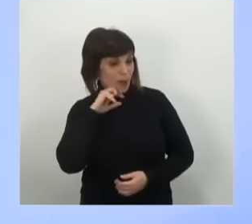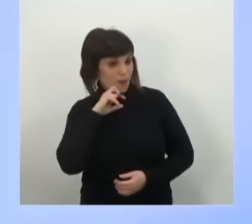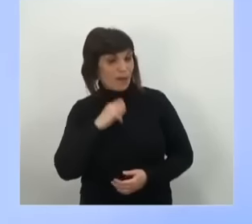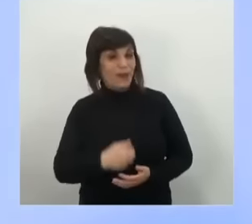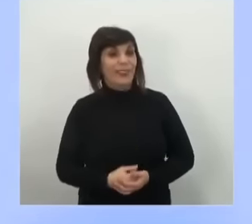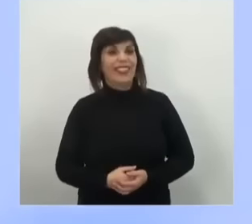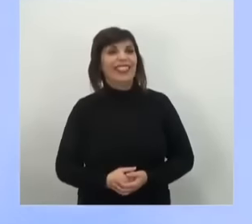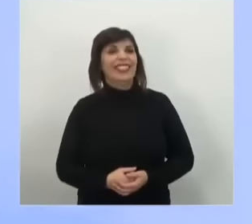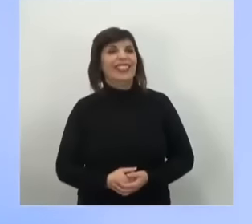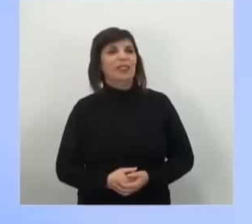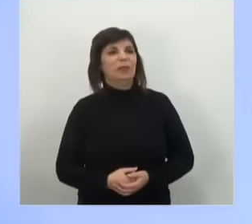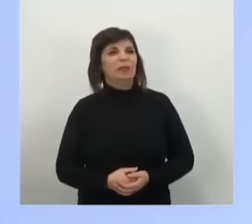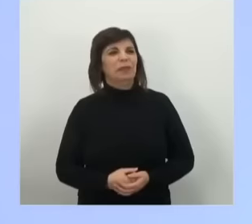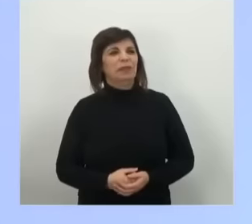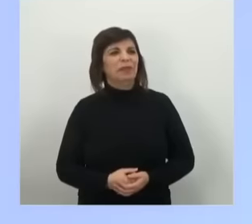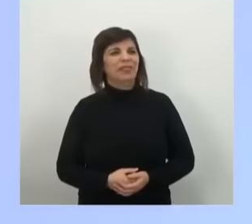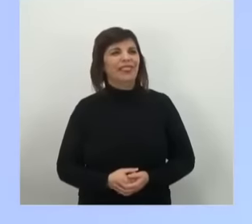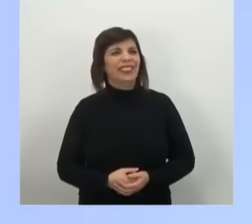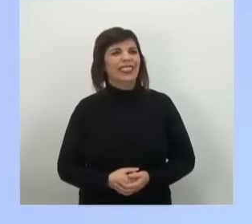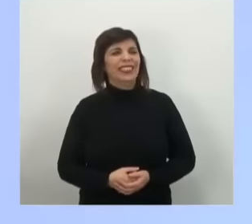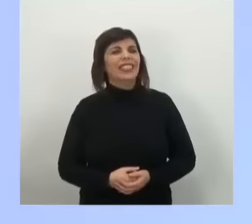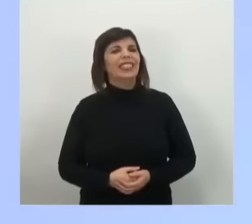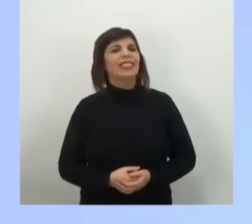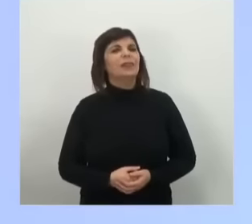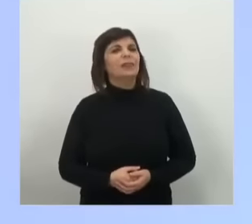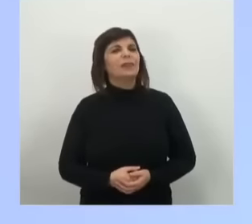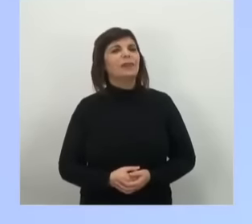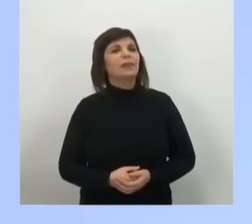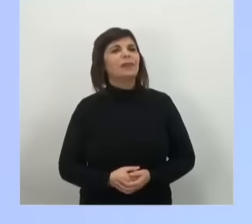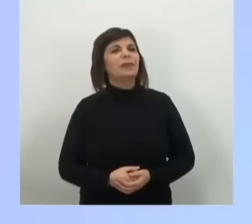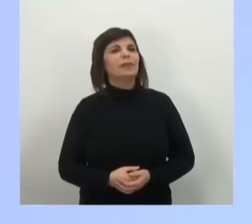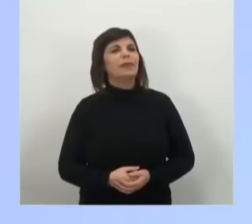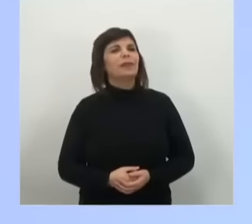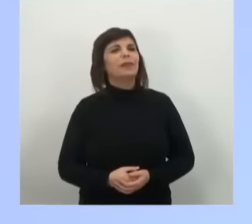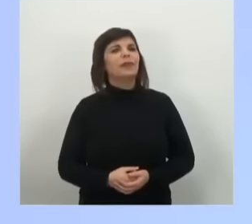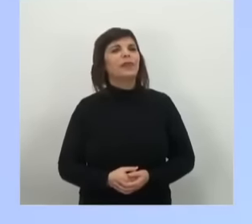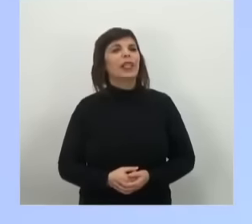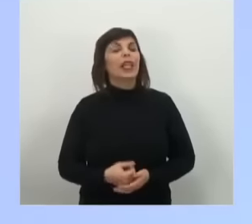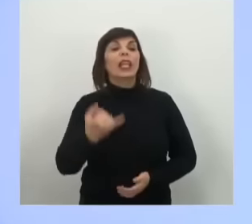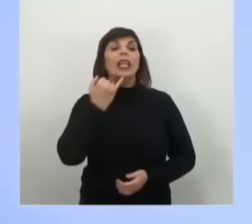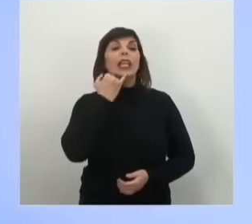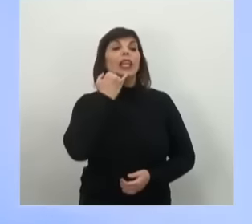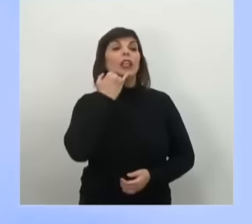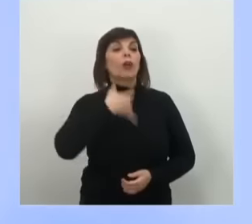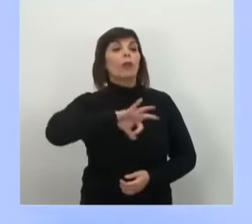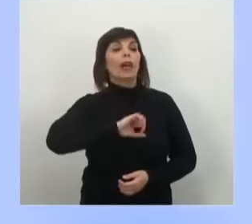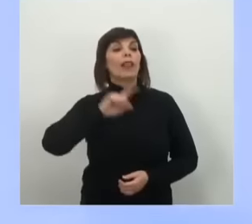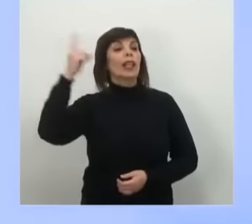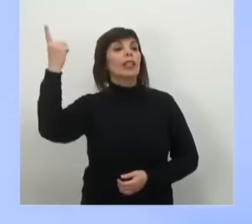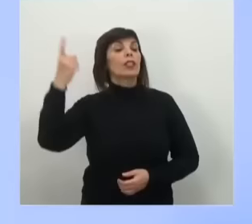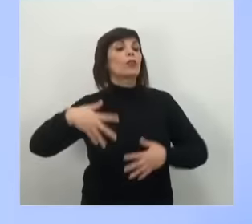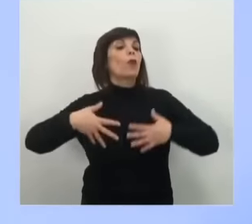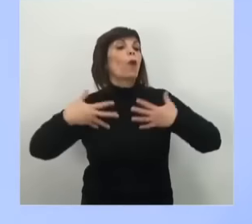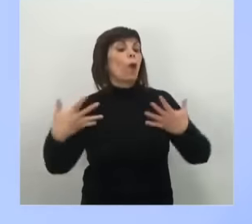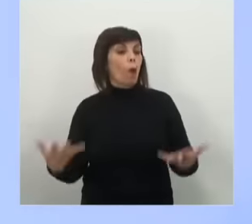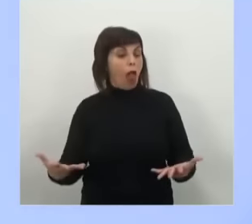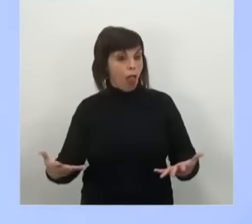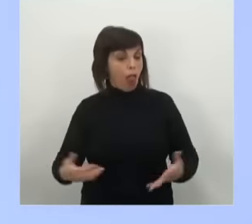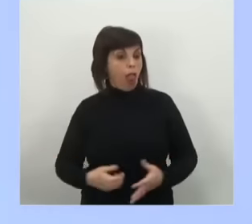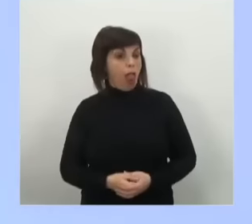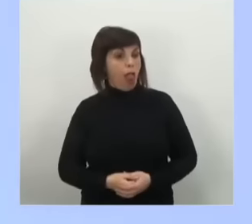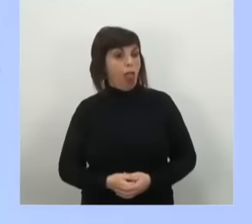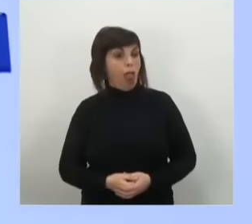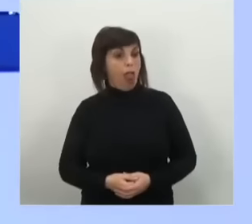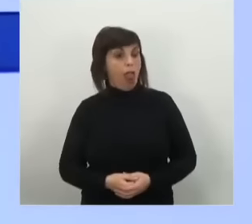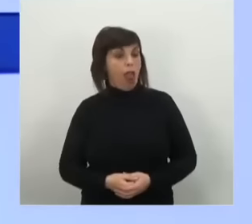si no me entendieron eso tan en problemas eh saben Por qué Cuál es el idioma del señor me van a decir español